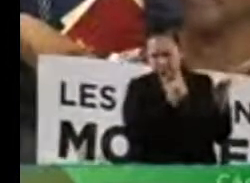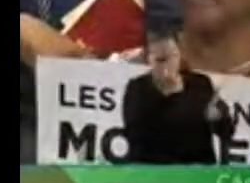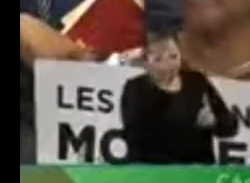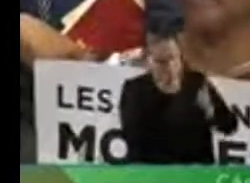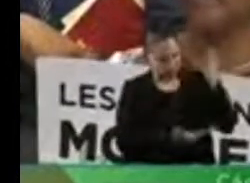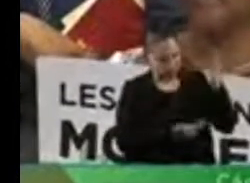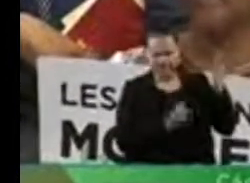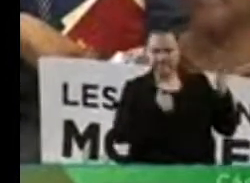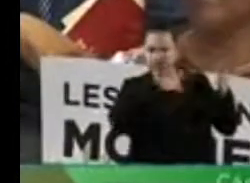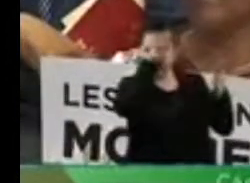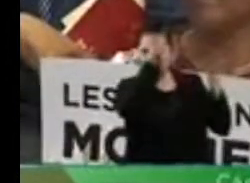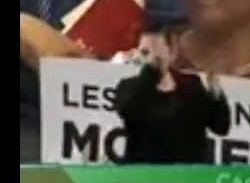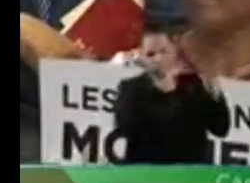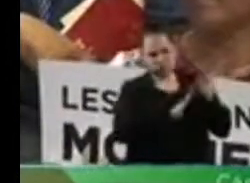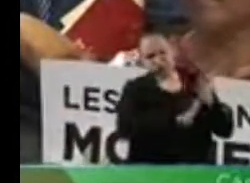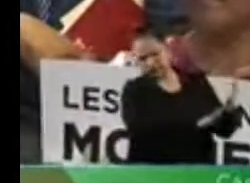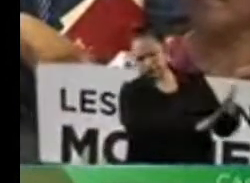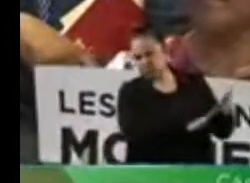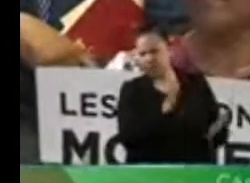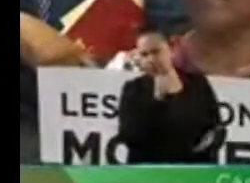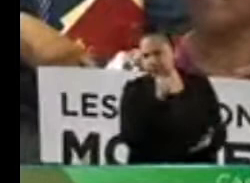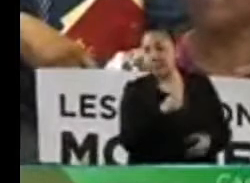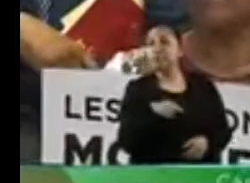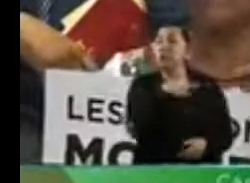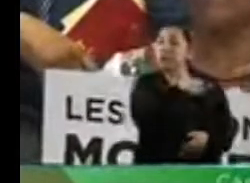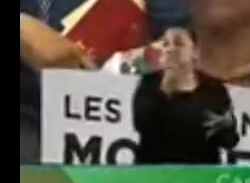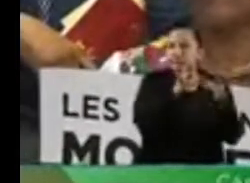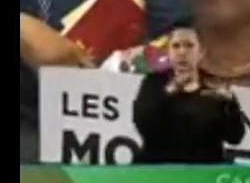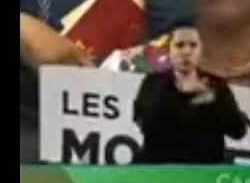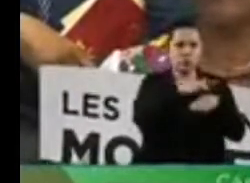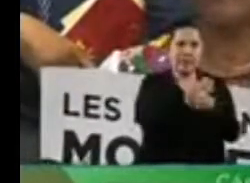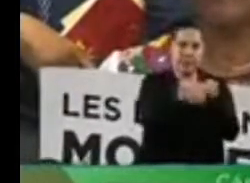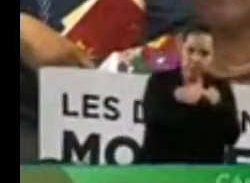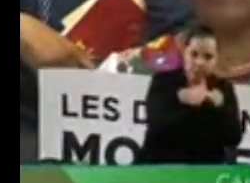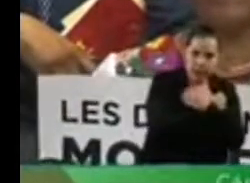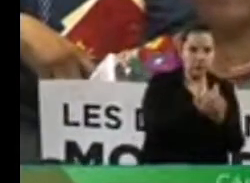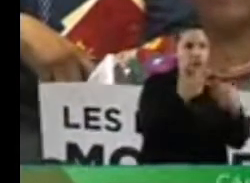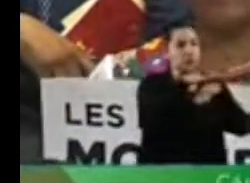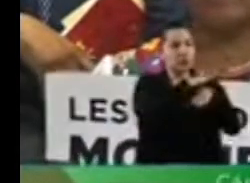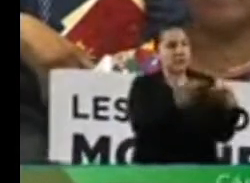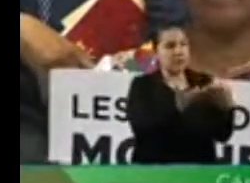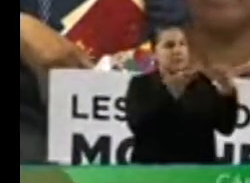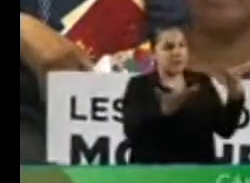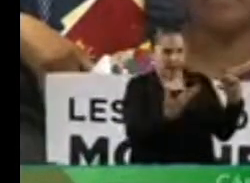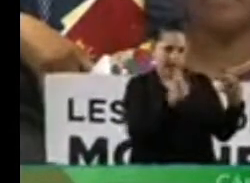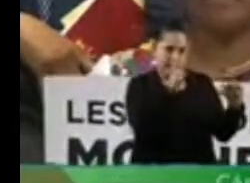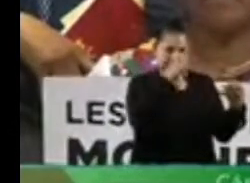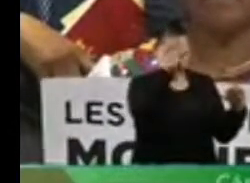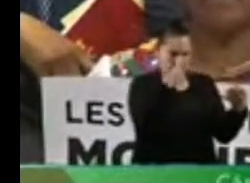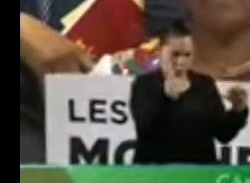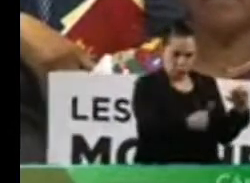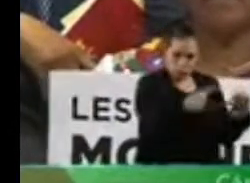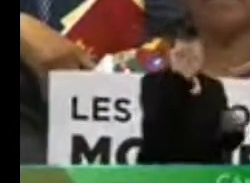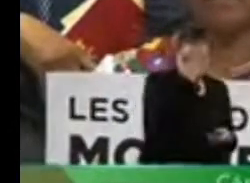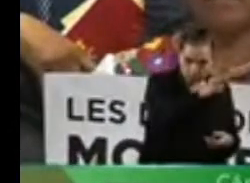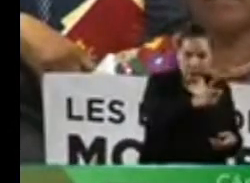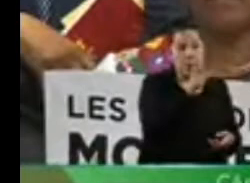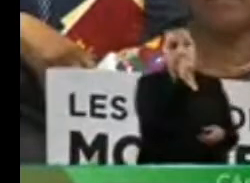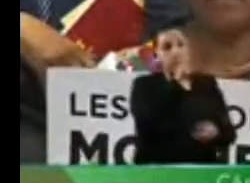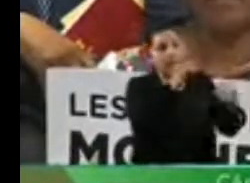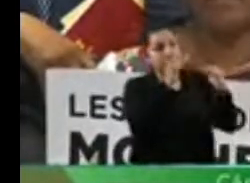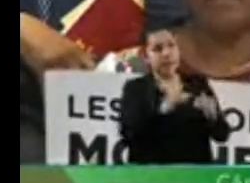pública laica y gratuita, el 27 de que la riqueza del subsuelo es de la patria, el 123 de los derechos de los trabajadores y el